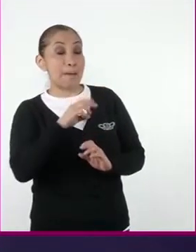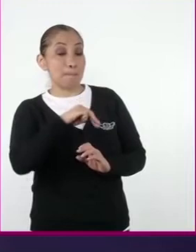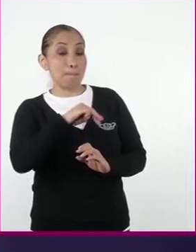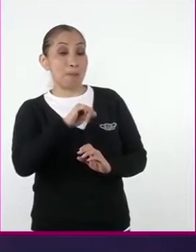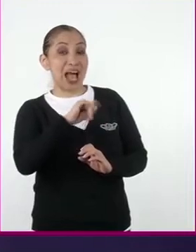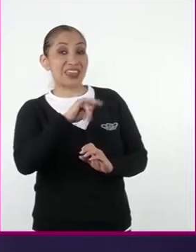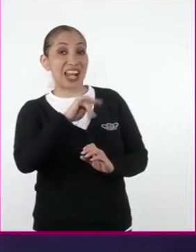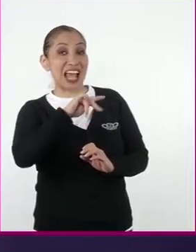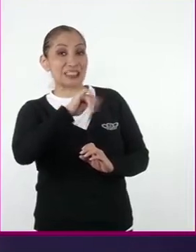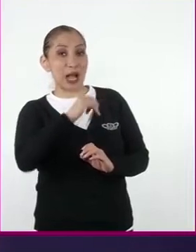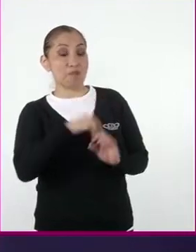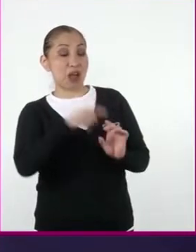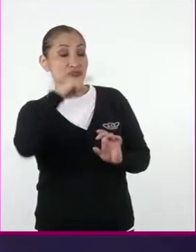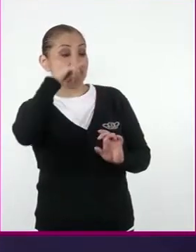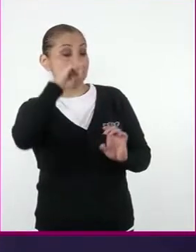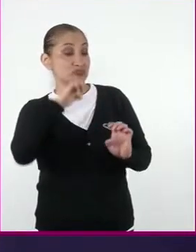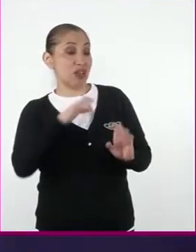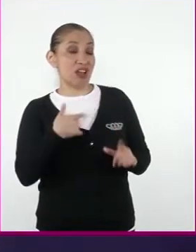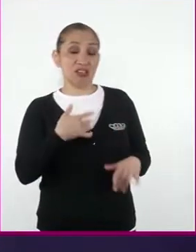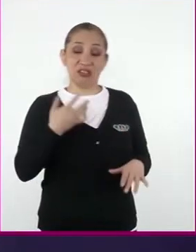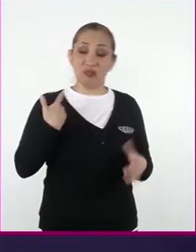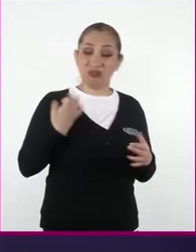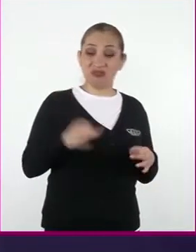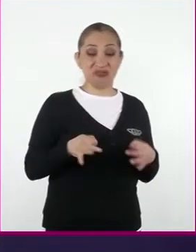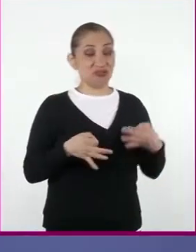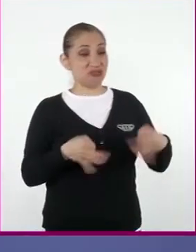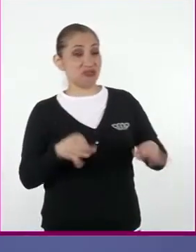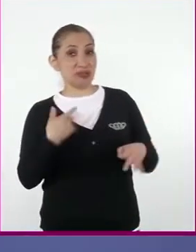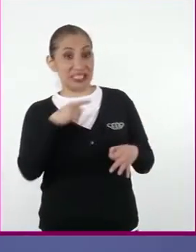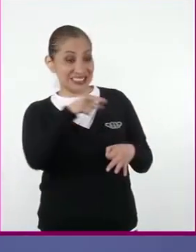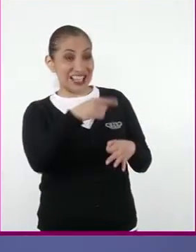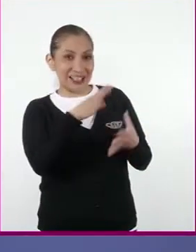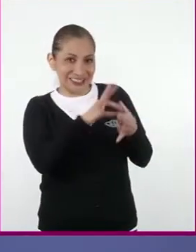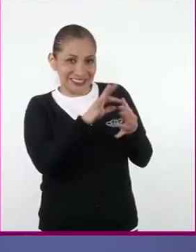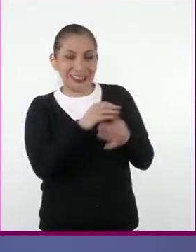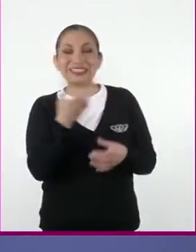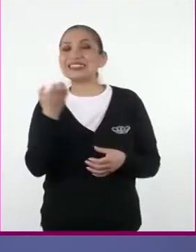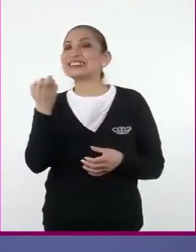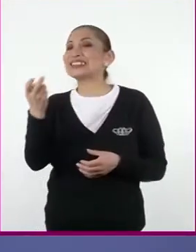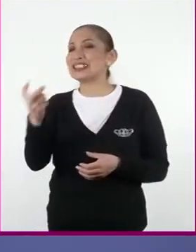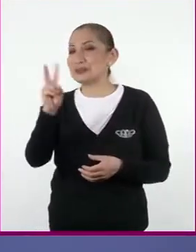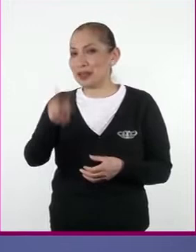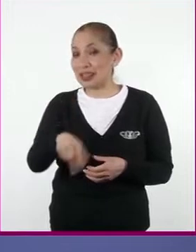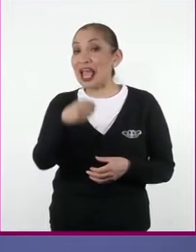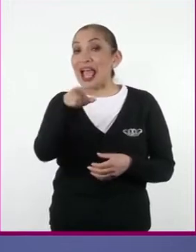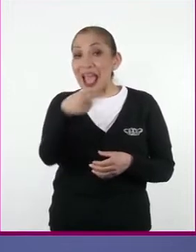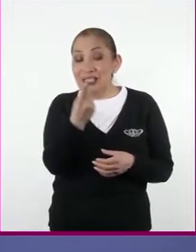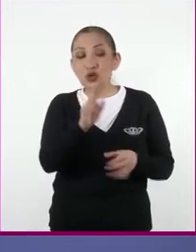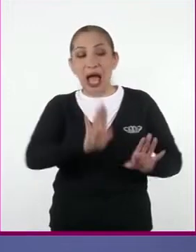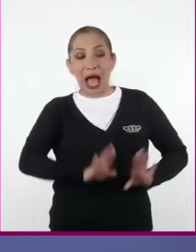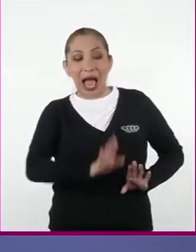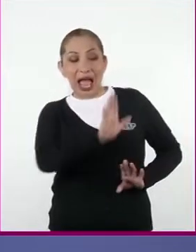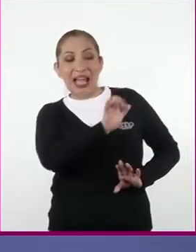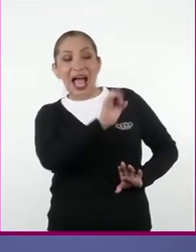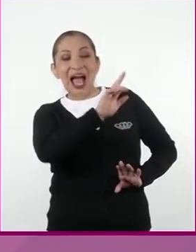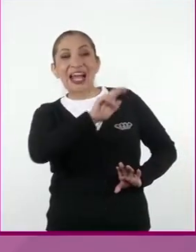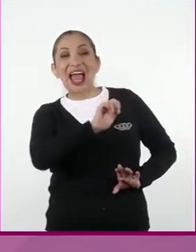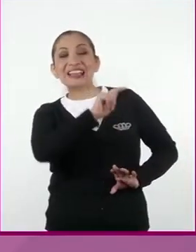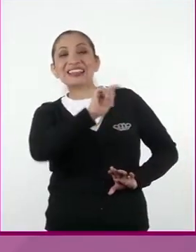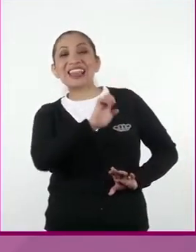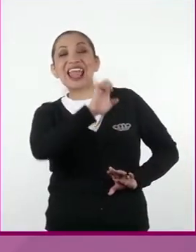madrastra es la más altanera y orgullosa que jamás se haya visto. Muy bien, Leslie. Esa es una caracterización